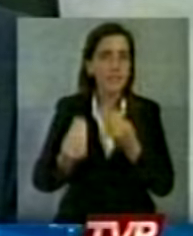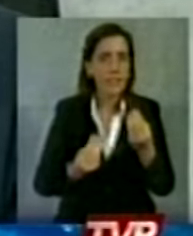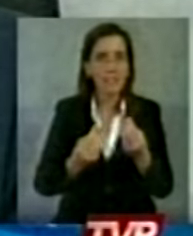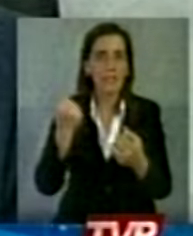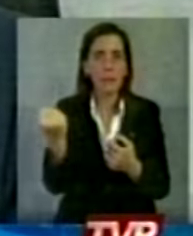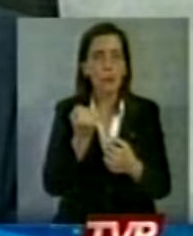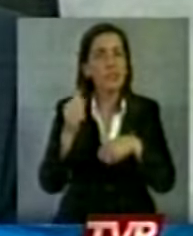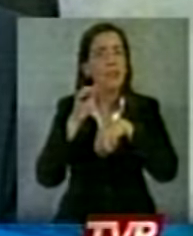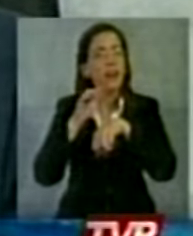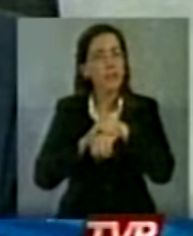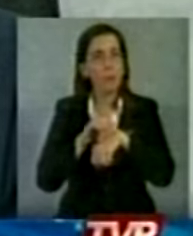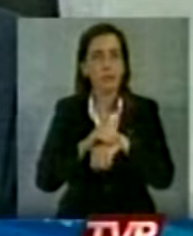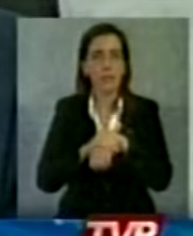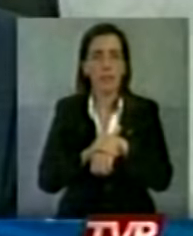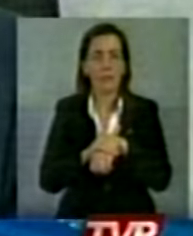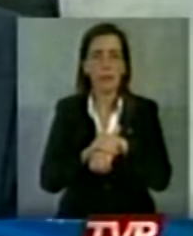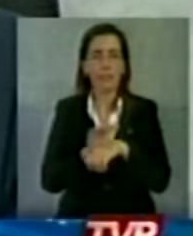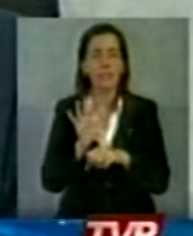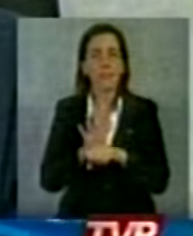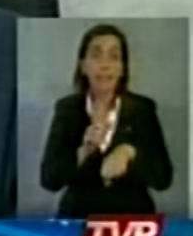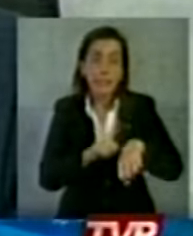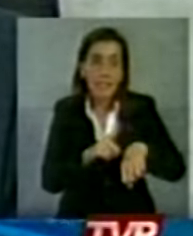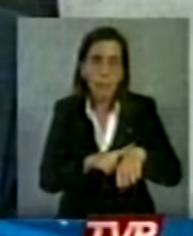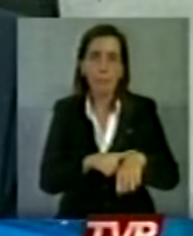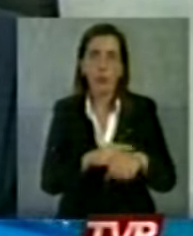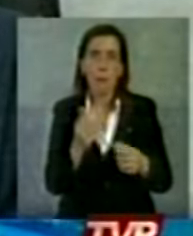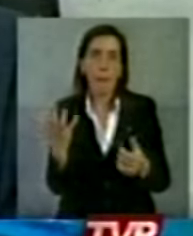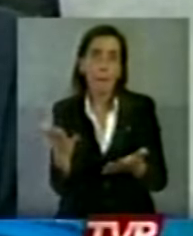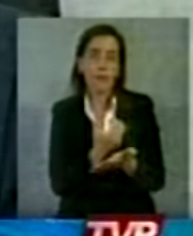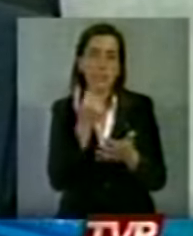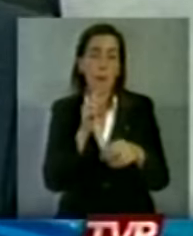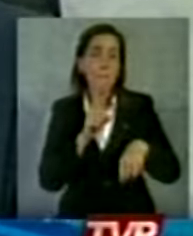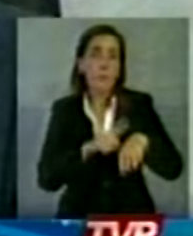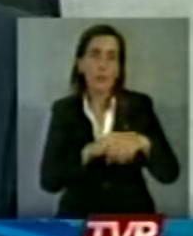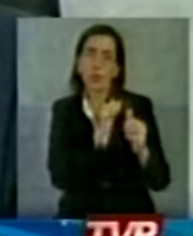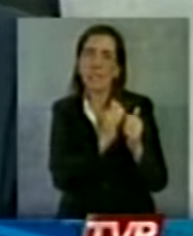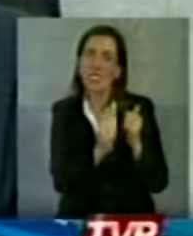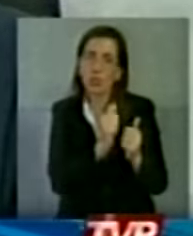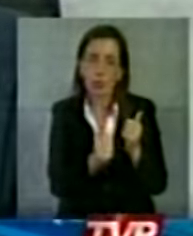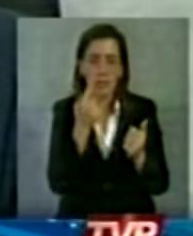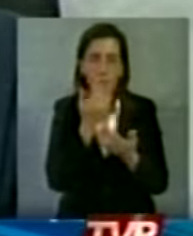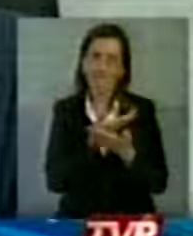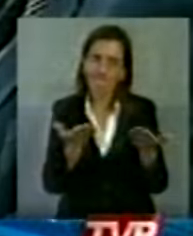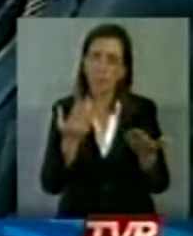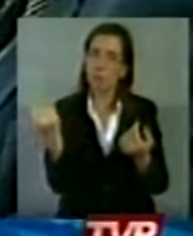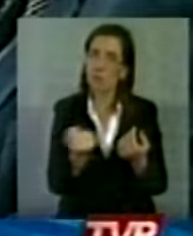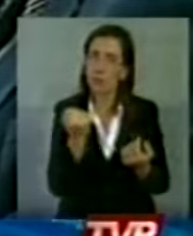la responsabilidad que el tiempo y la historia han depositado en